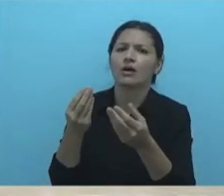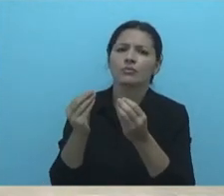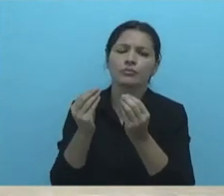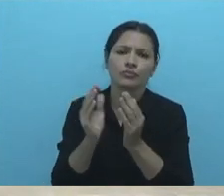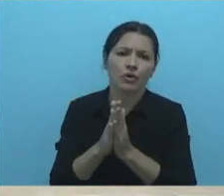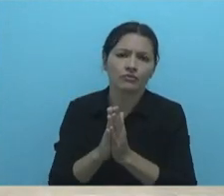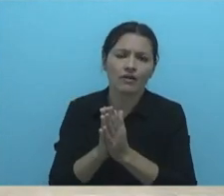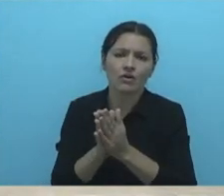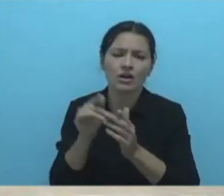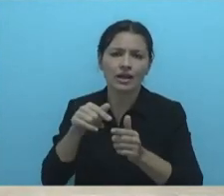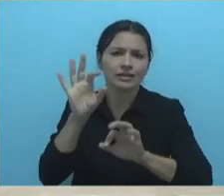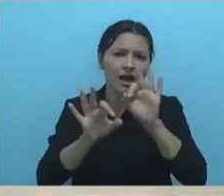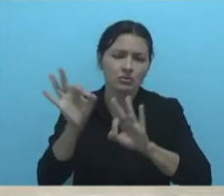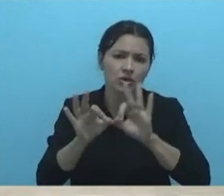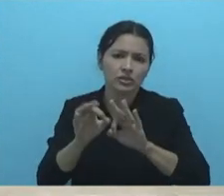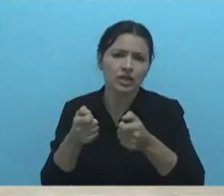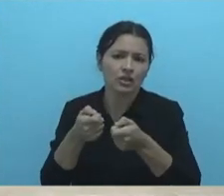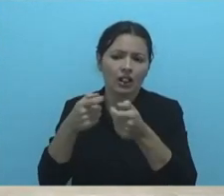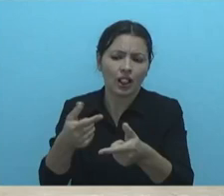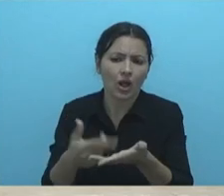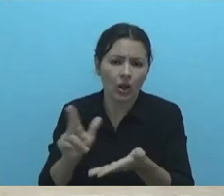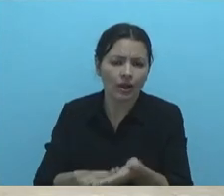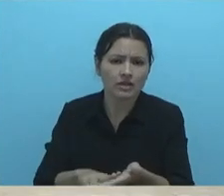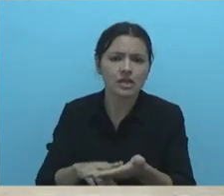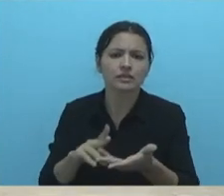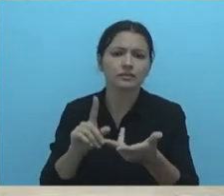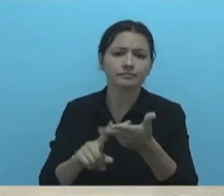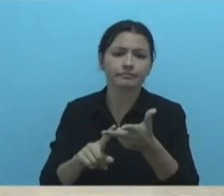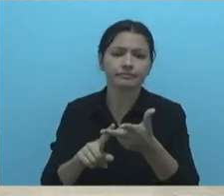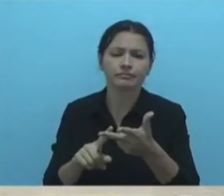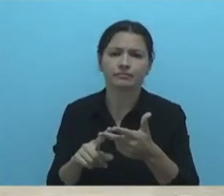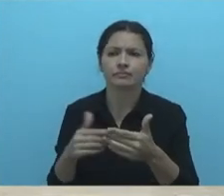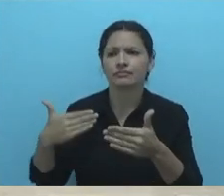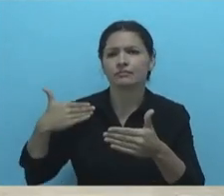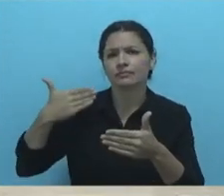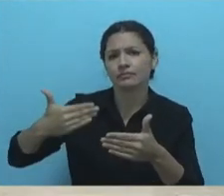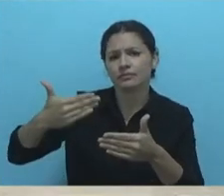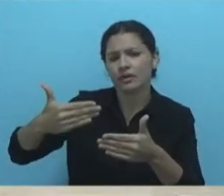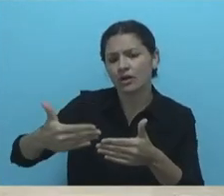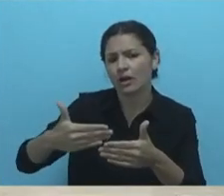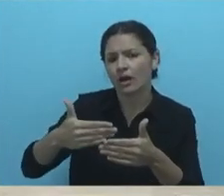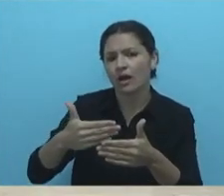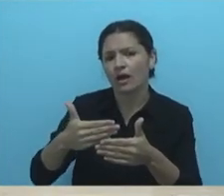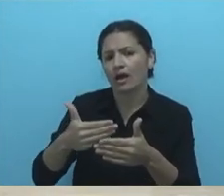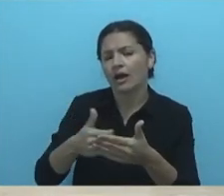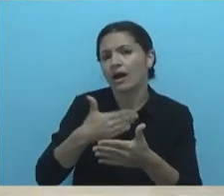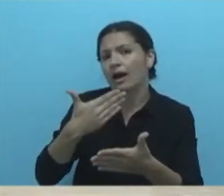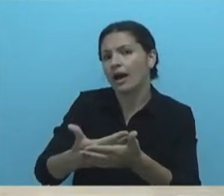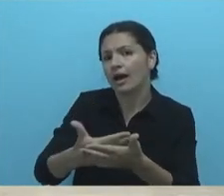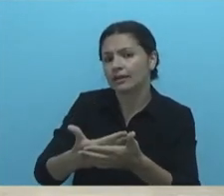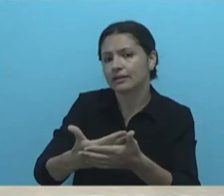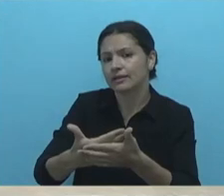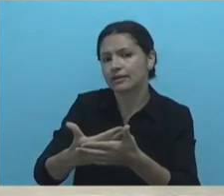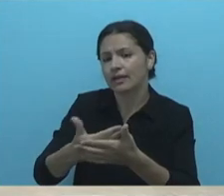extraordinarias esta iniciativa y bueno tuvo que pasarlo de lo del evento donde